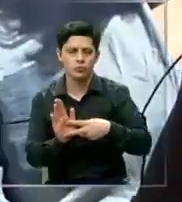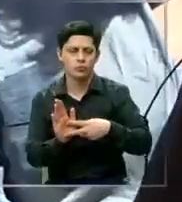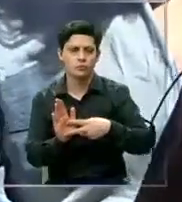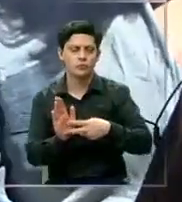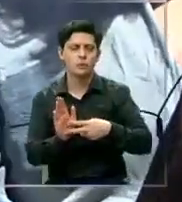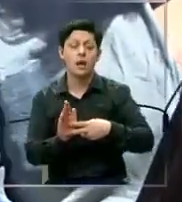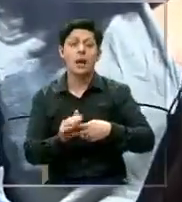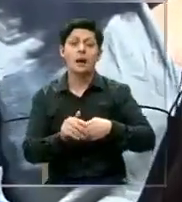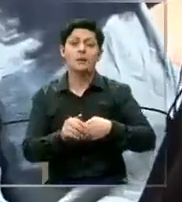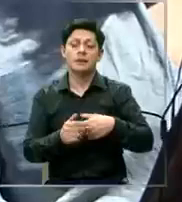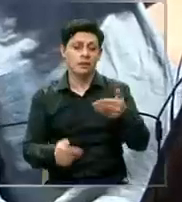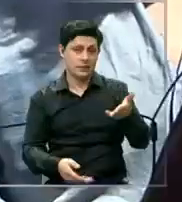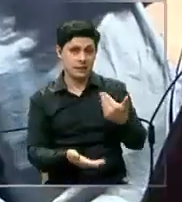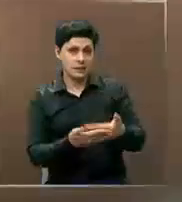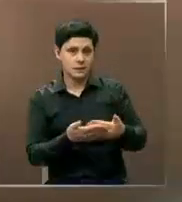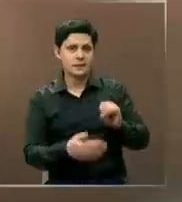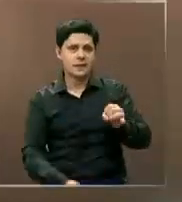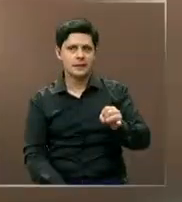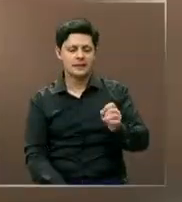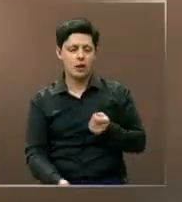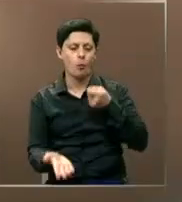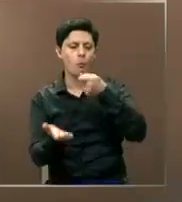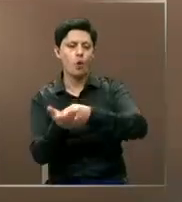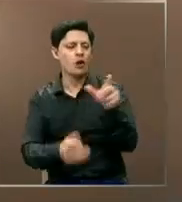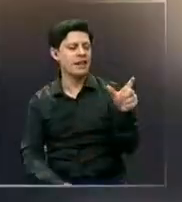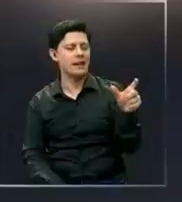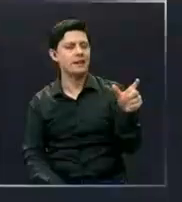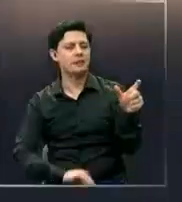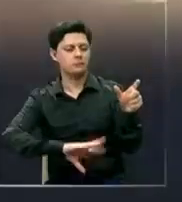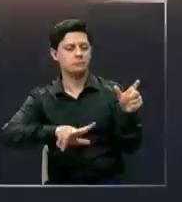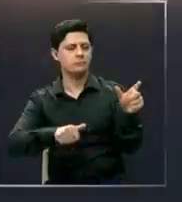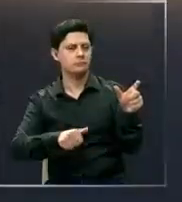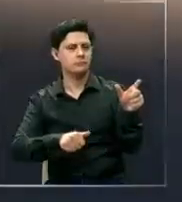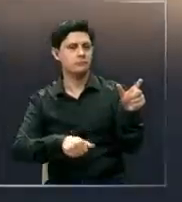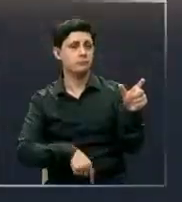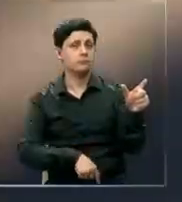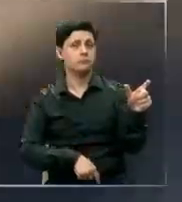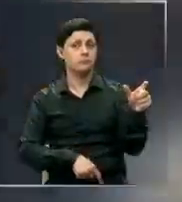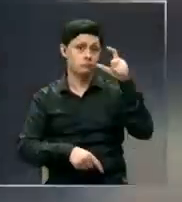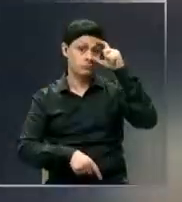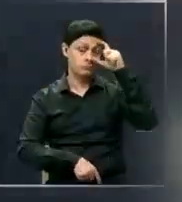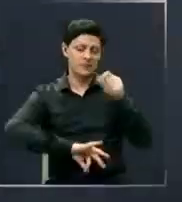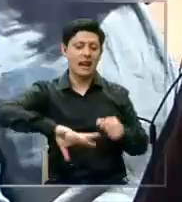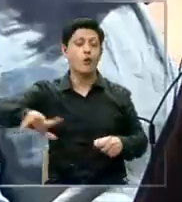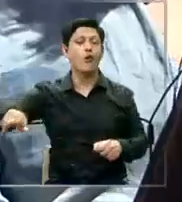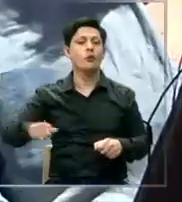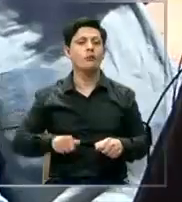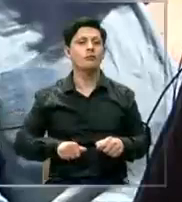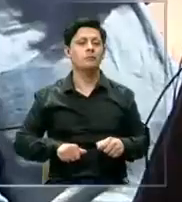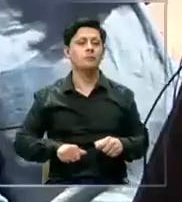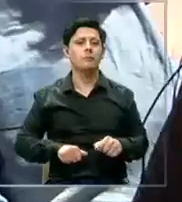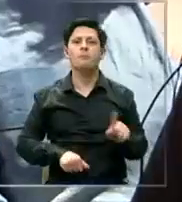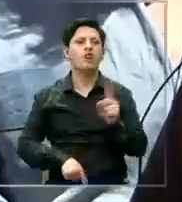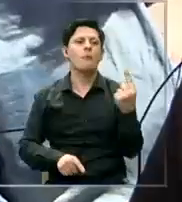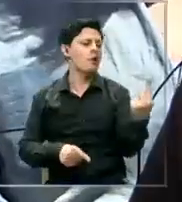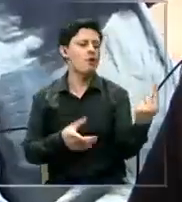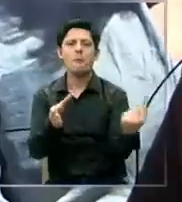es que se estaría acreditando que se efectuó una compra con una tarjeta que era de otra persona. Pero eso no lo hace a uno parte de una